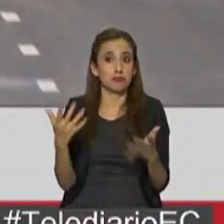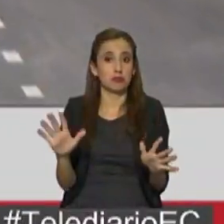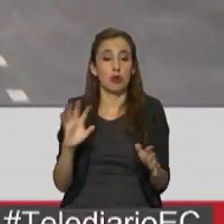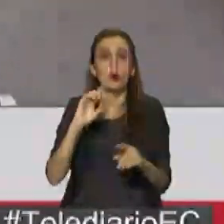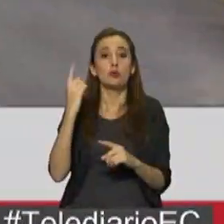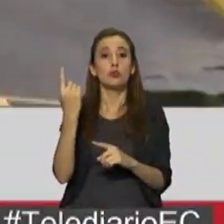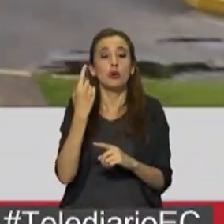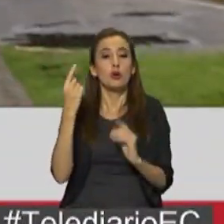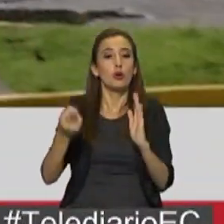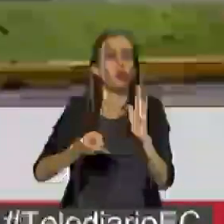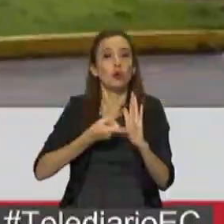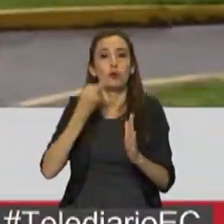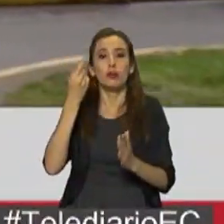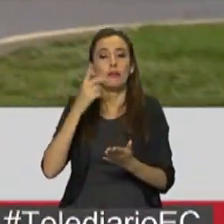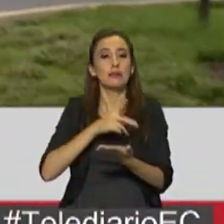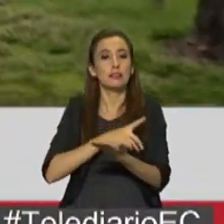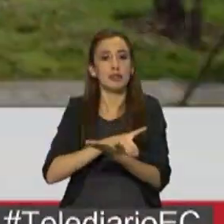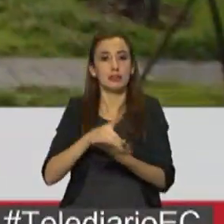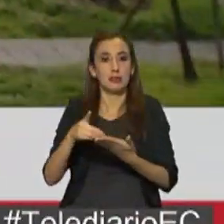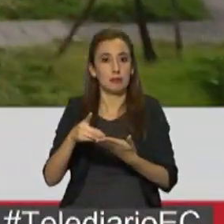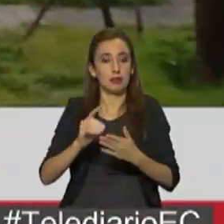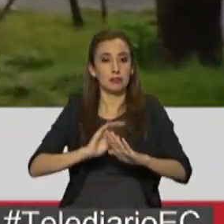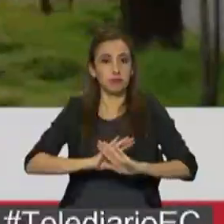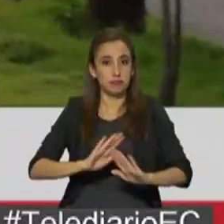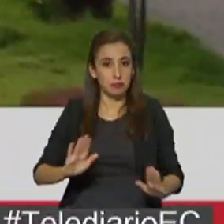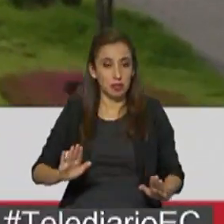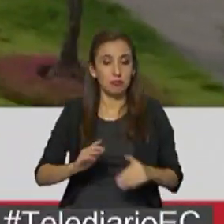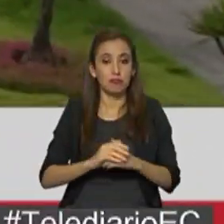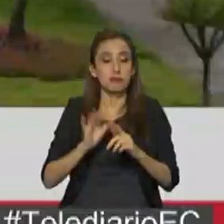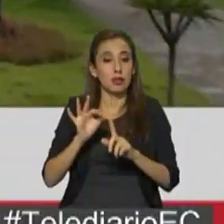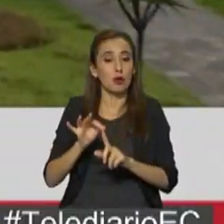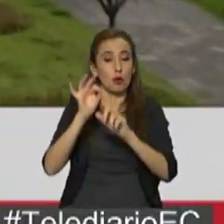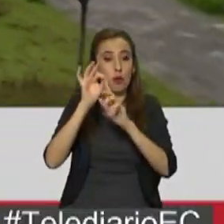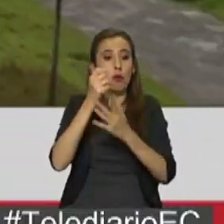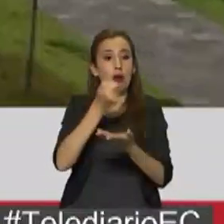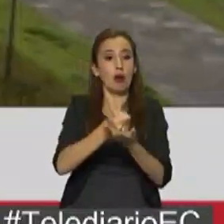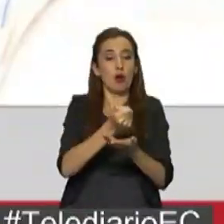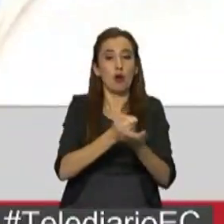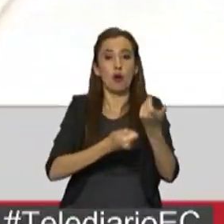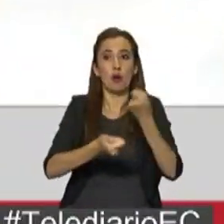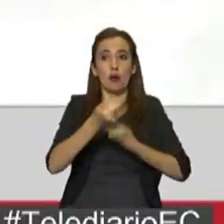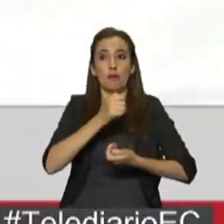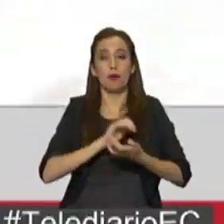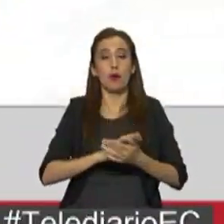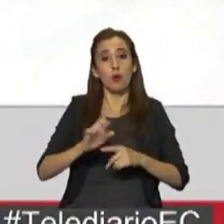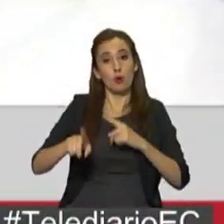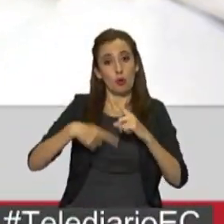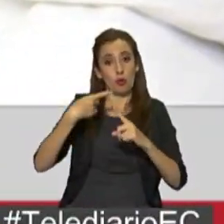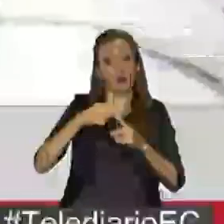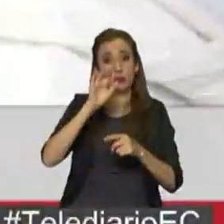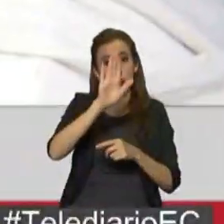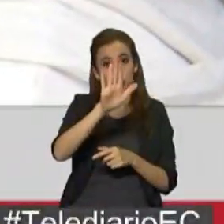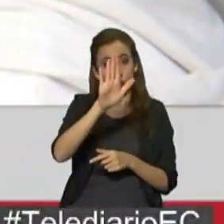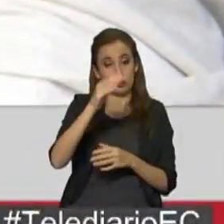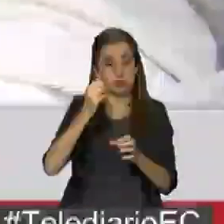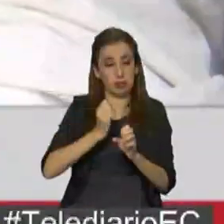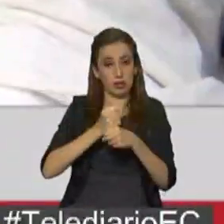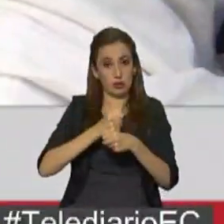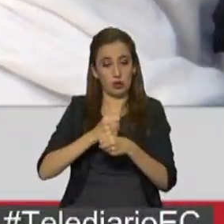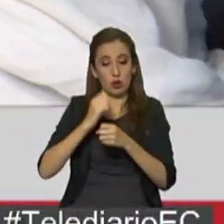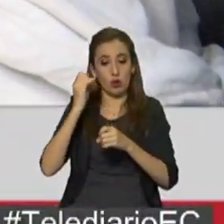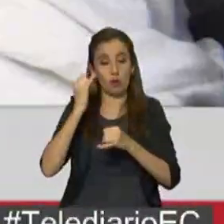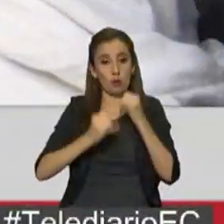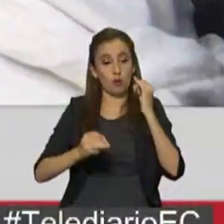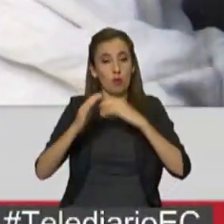ser utilizados una sola vez por semana principalmente para comprar alimentos cuando lo haga tanto a iniciar como al culminar